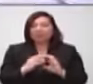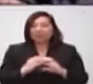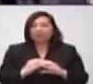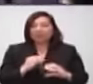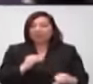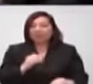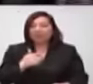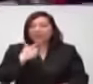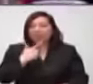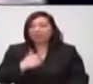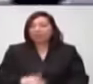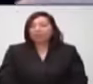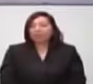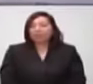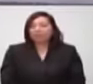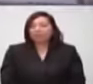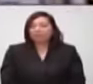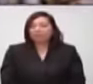cargo. ¿No?